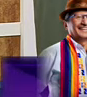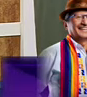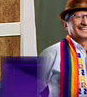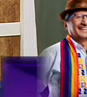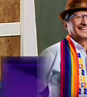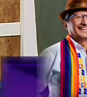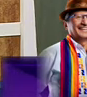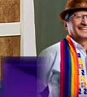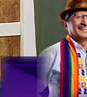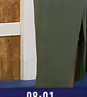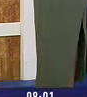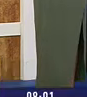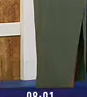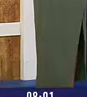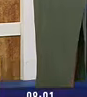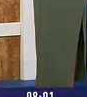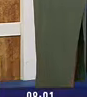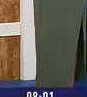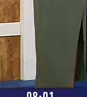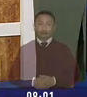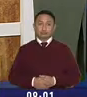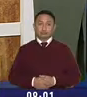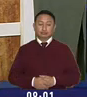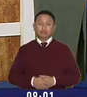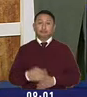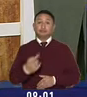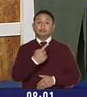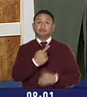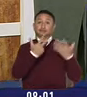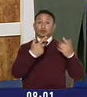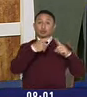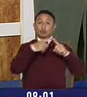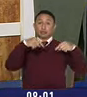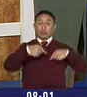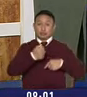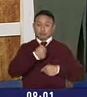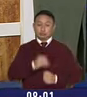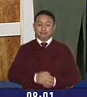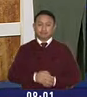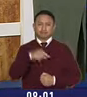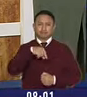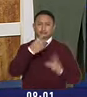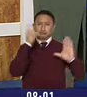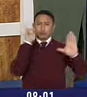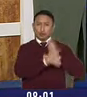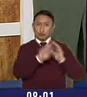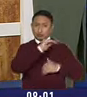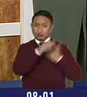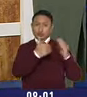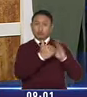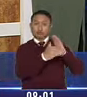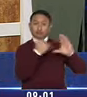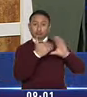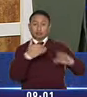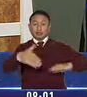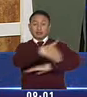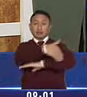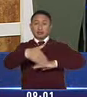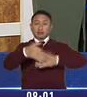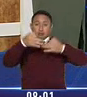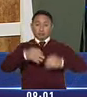trabajo? Más adelante, a las 8:30 de la mañana, estaremos junto a él. Recordarles también enviar sus denuncias con la dirección